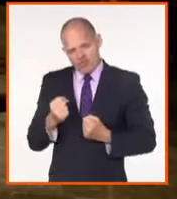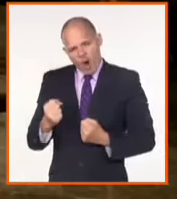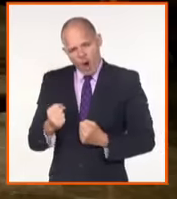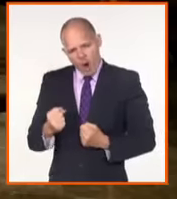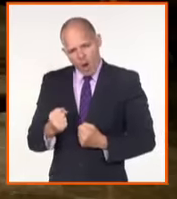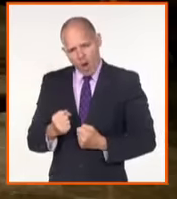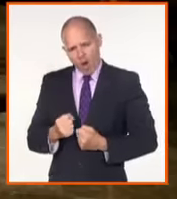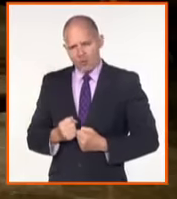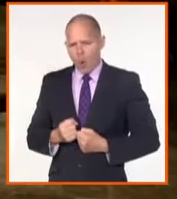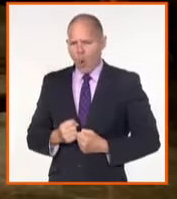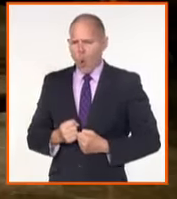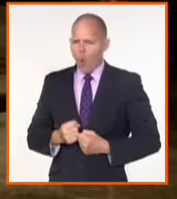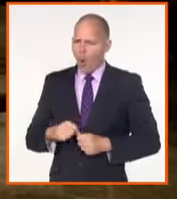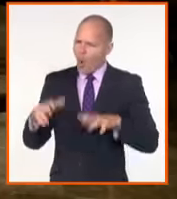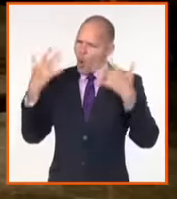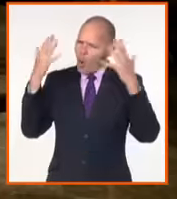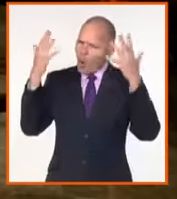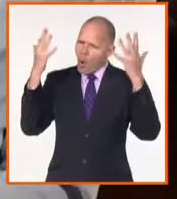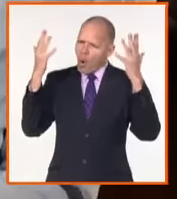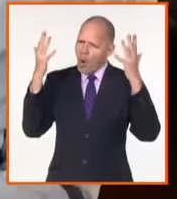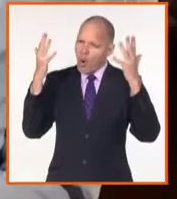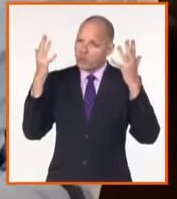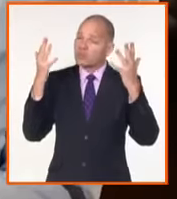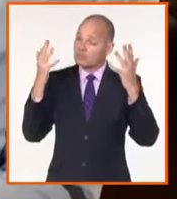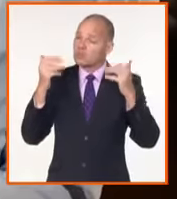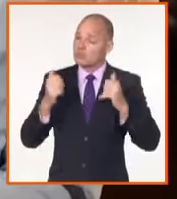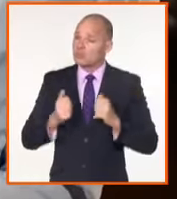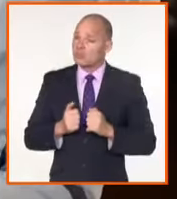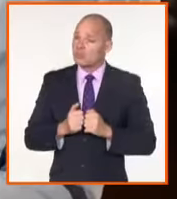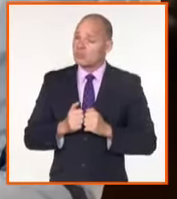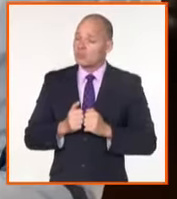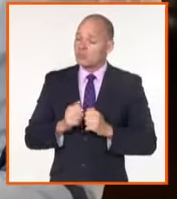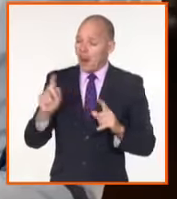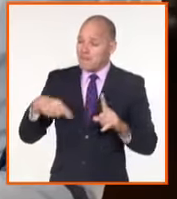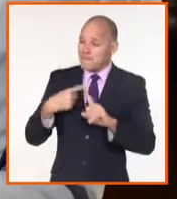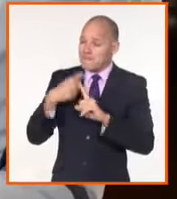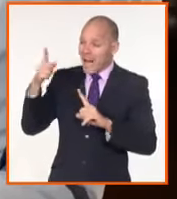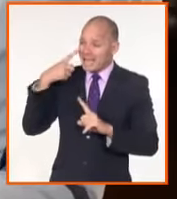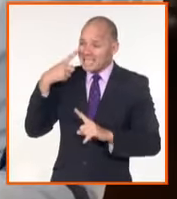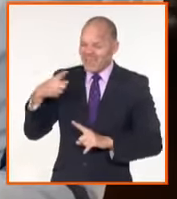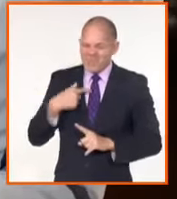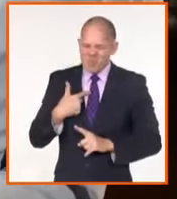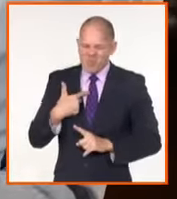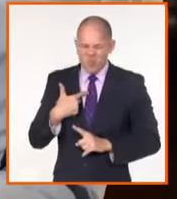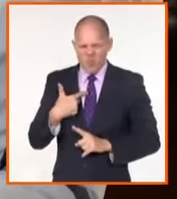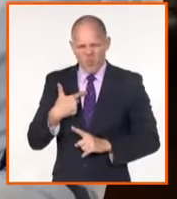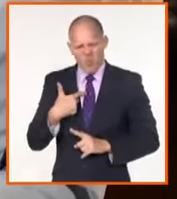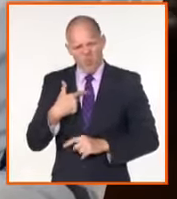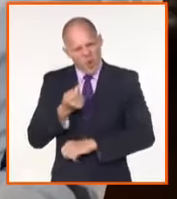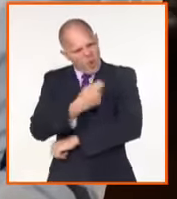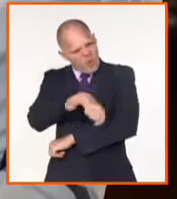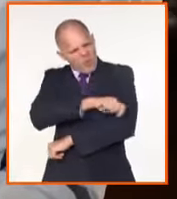pueblo cubano y en qué condiciones lo hemos hecho, y sobre todo sensibilidad por los problemas de Cuba. Y una